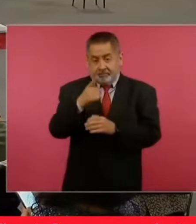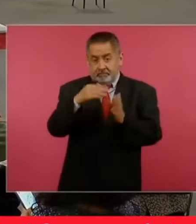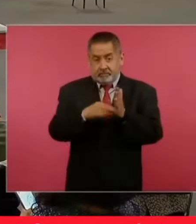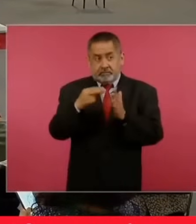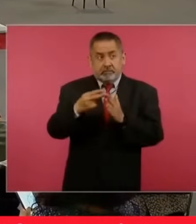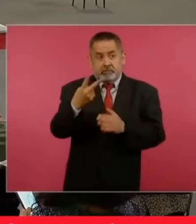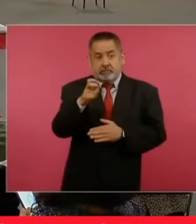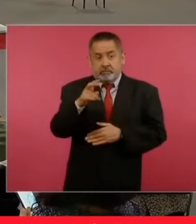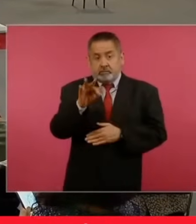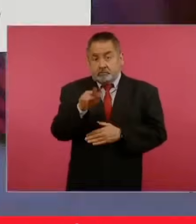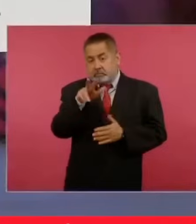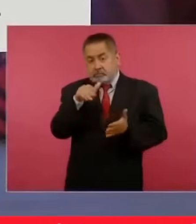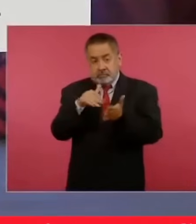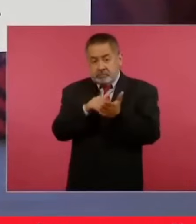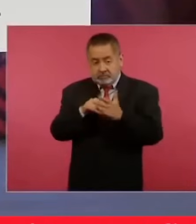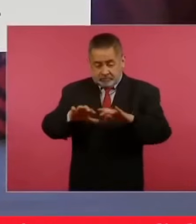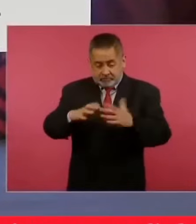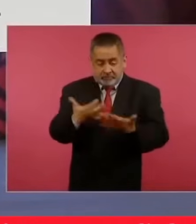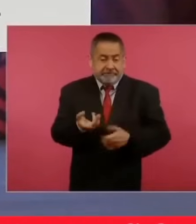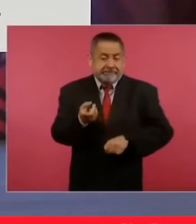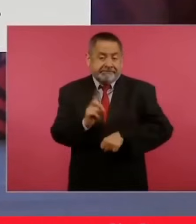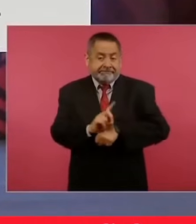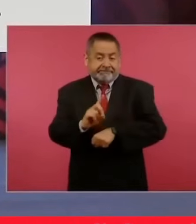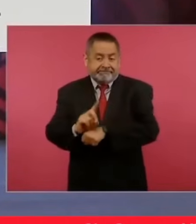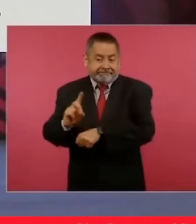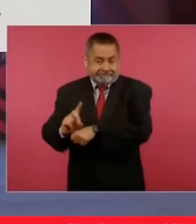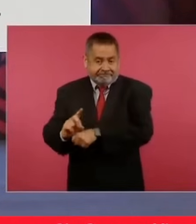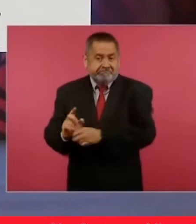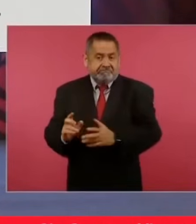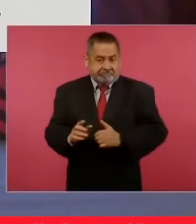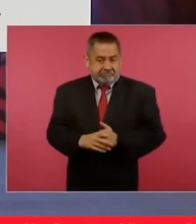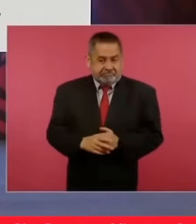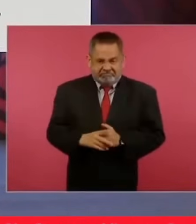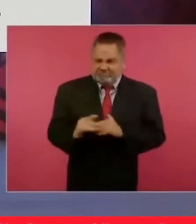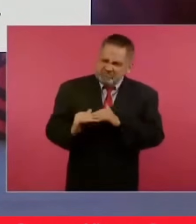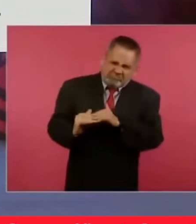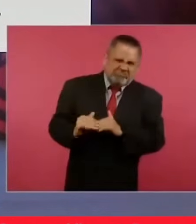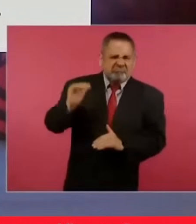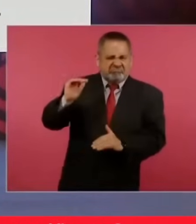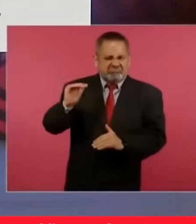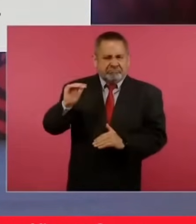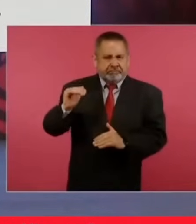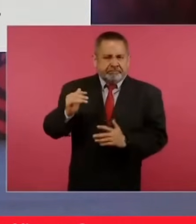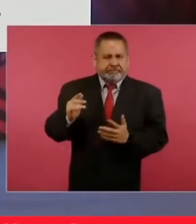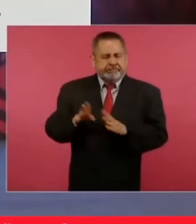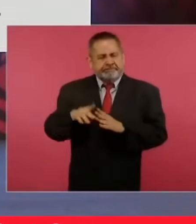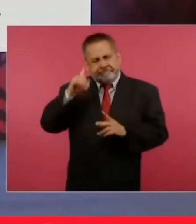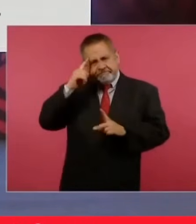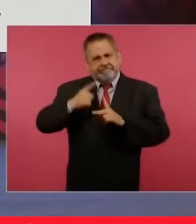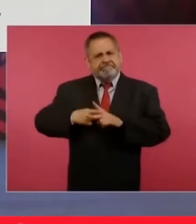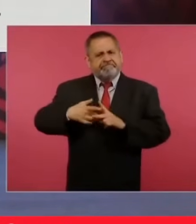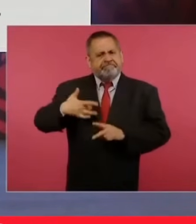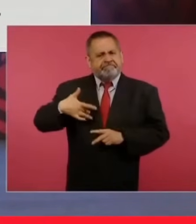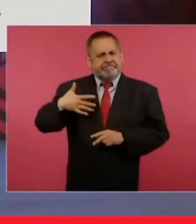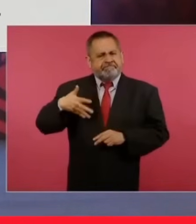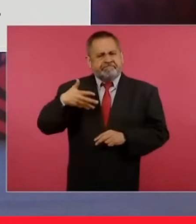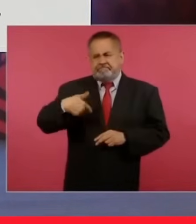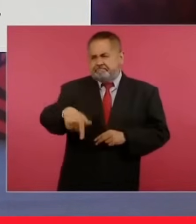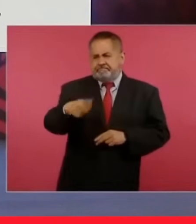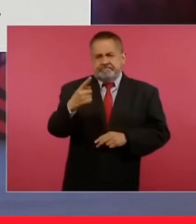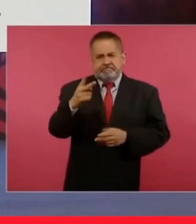1,248,000 barriles diarios. ¿Y cómo proyectamos este